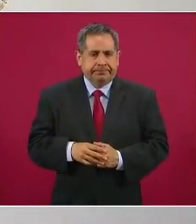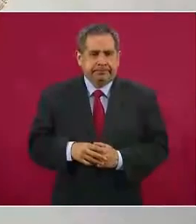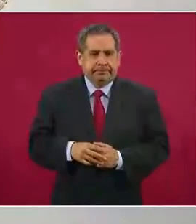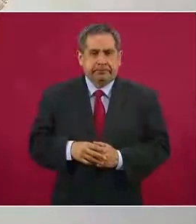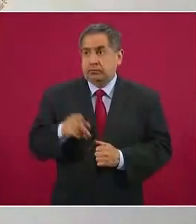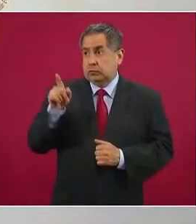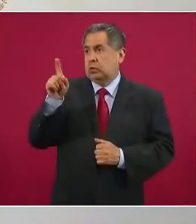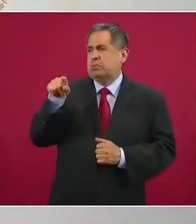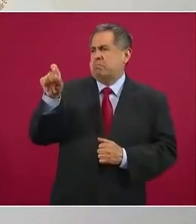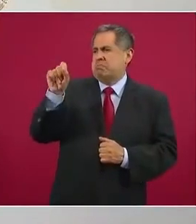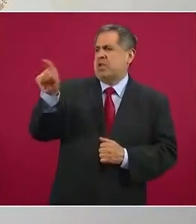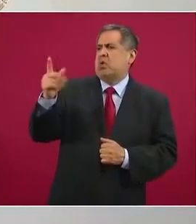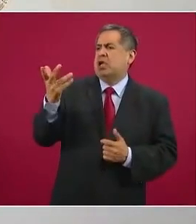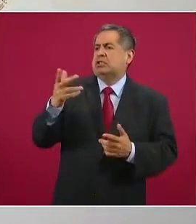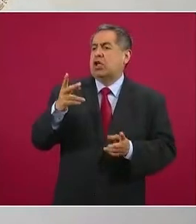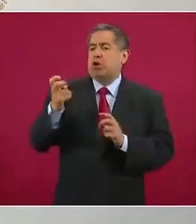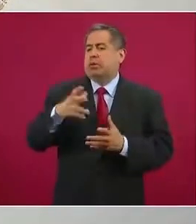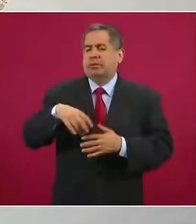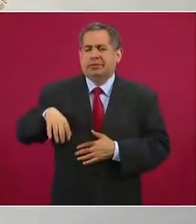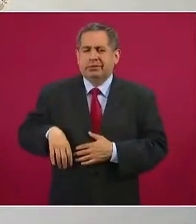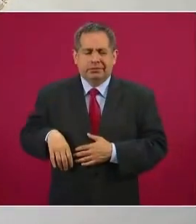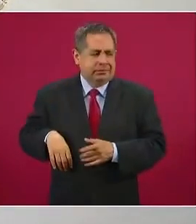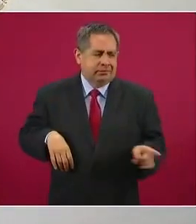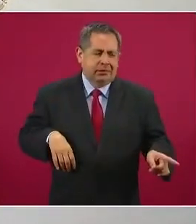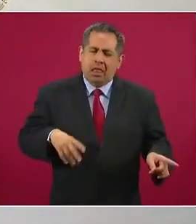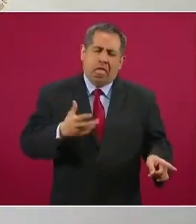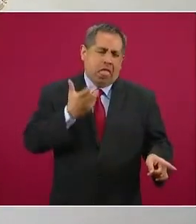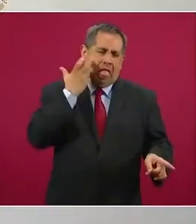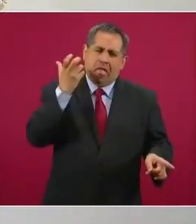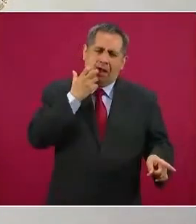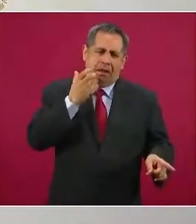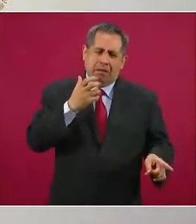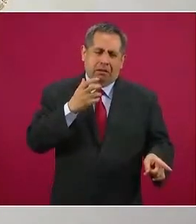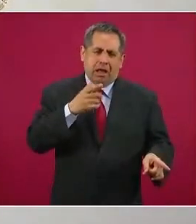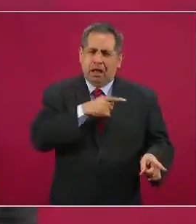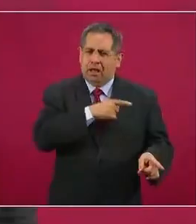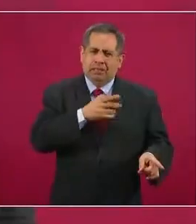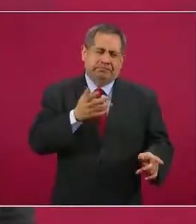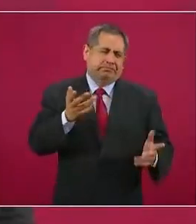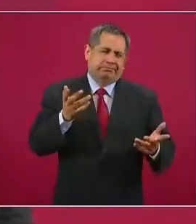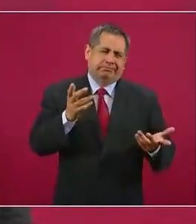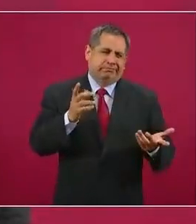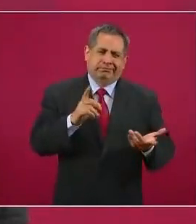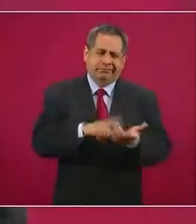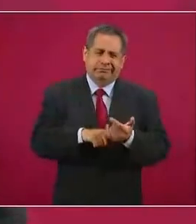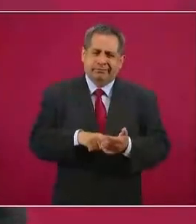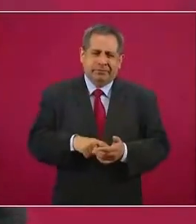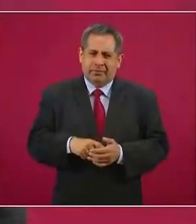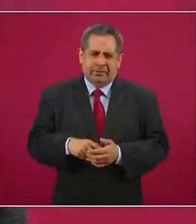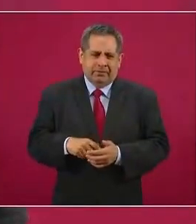robamos los medicamentos, pues es muy mala fe, o sea, son